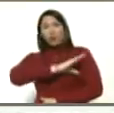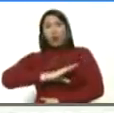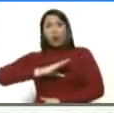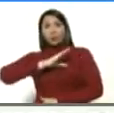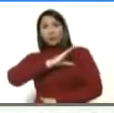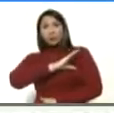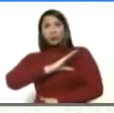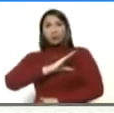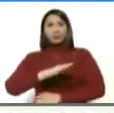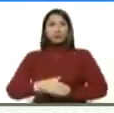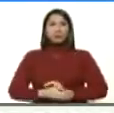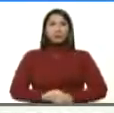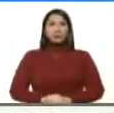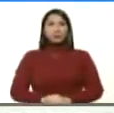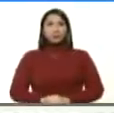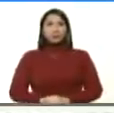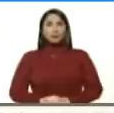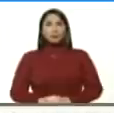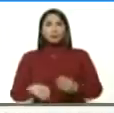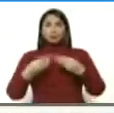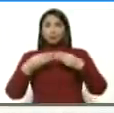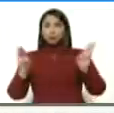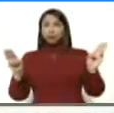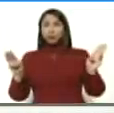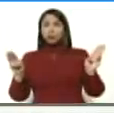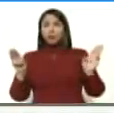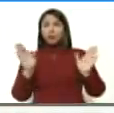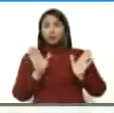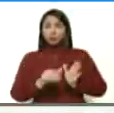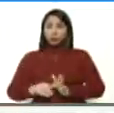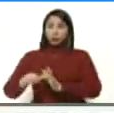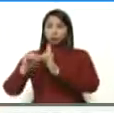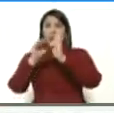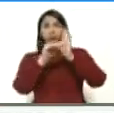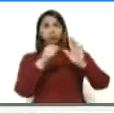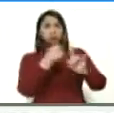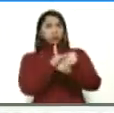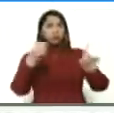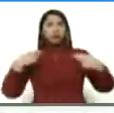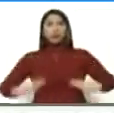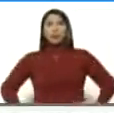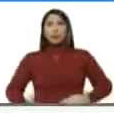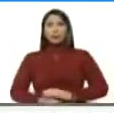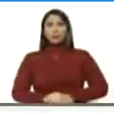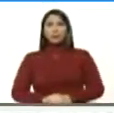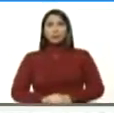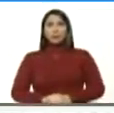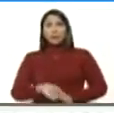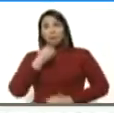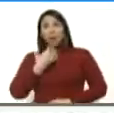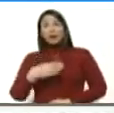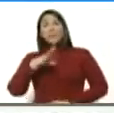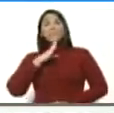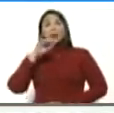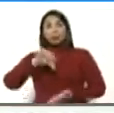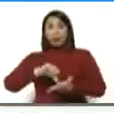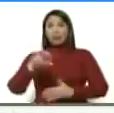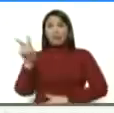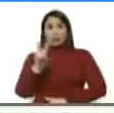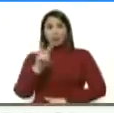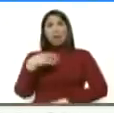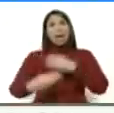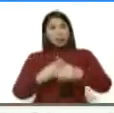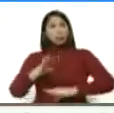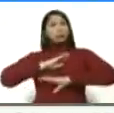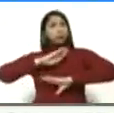Franca Pública de Delitos de Lesa Humanidad. Bueno, el Banco Central hizo lo que